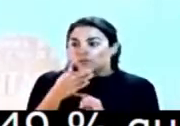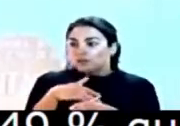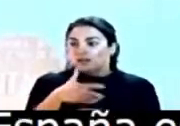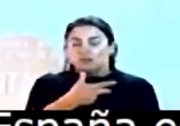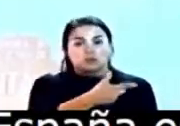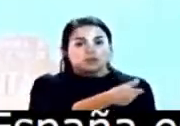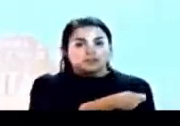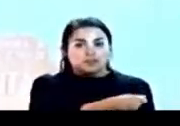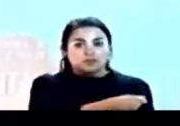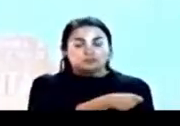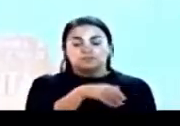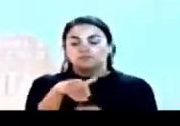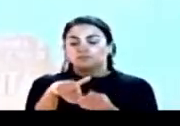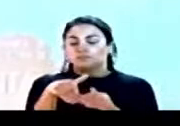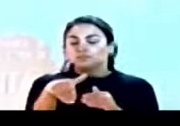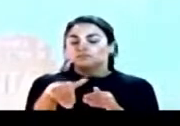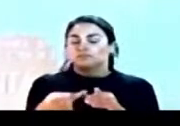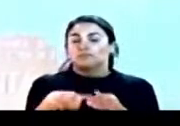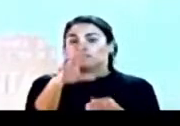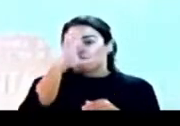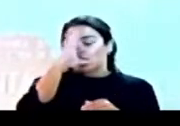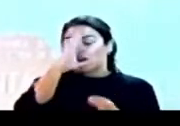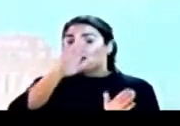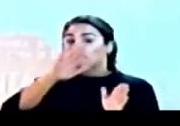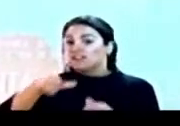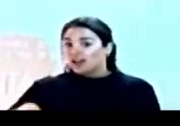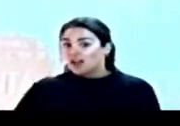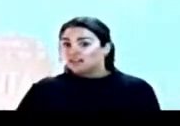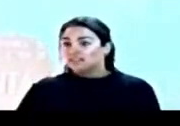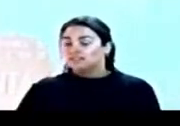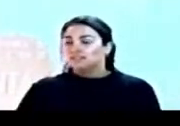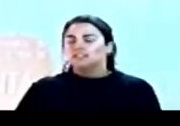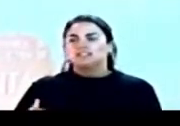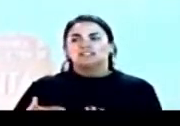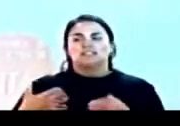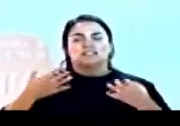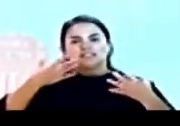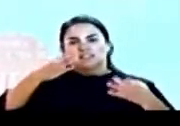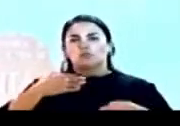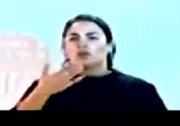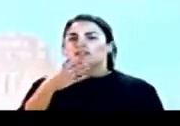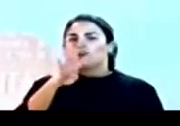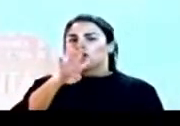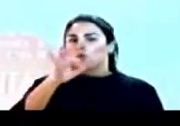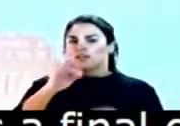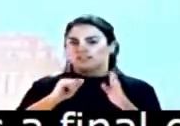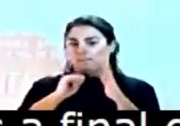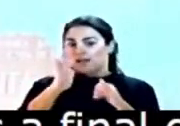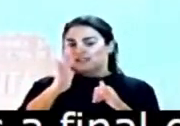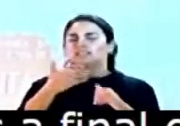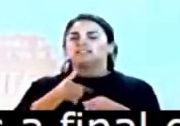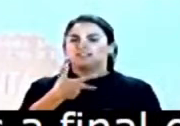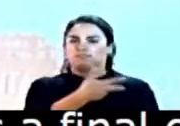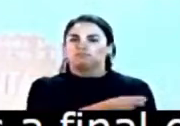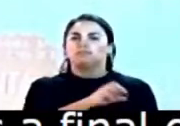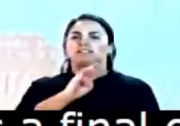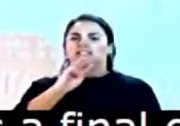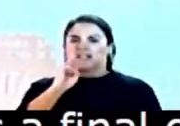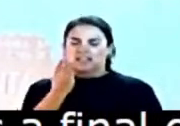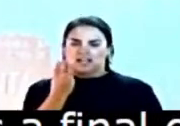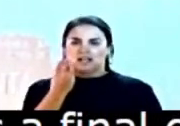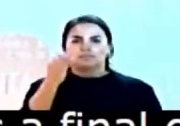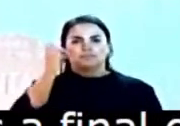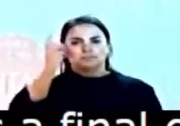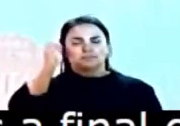vacunación, llegaremos a final de febrero con los mayores de 40 años con esa tercera dosis